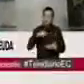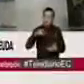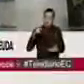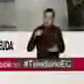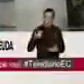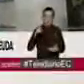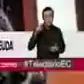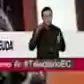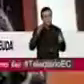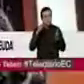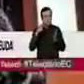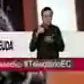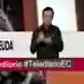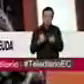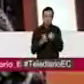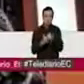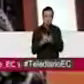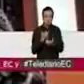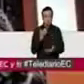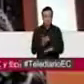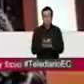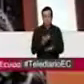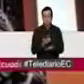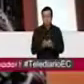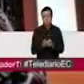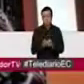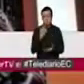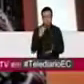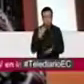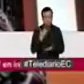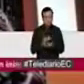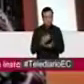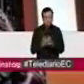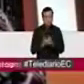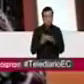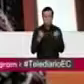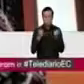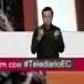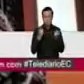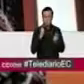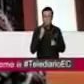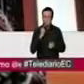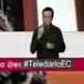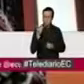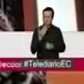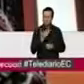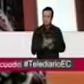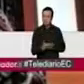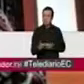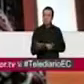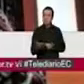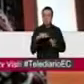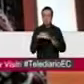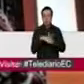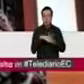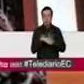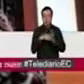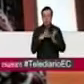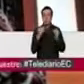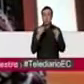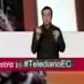interés colectivo. Si la economía demuestra que se está manejando con seriedad, la banca va a captar